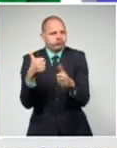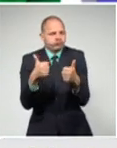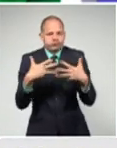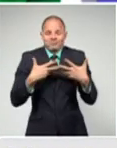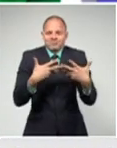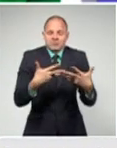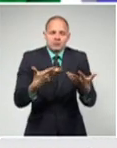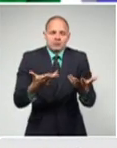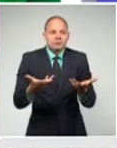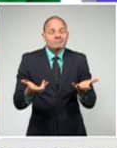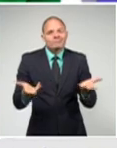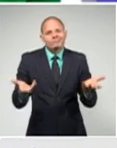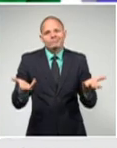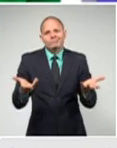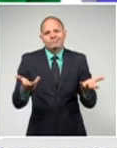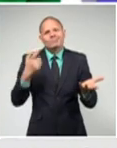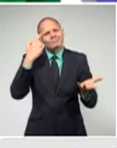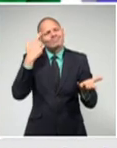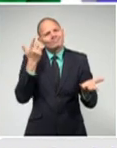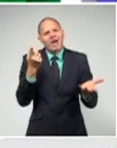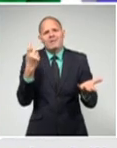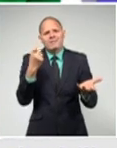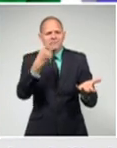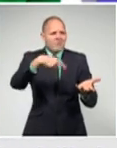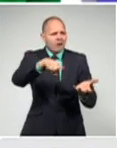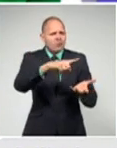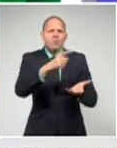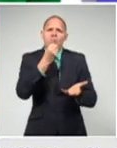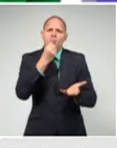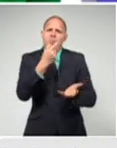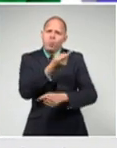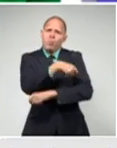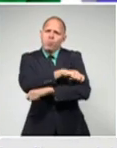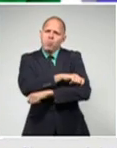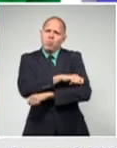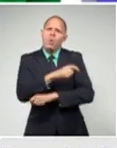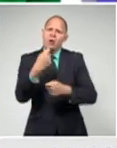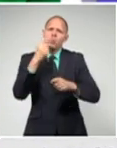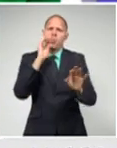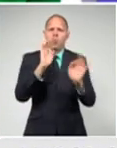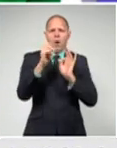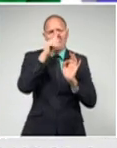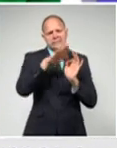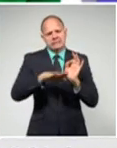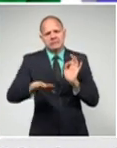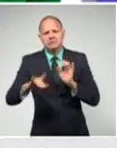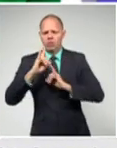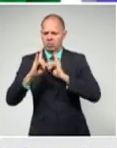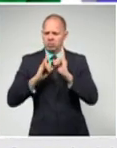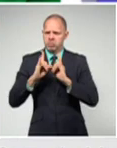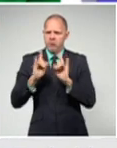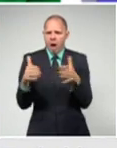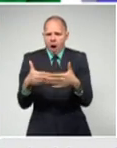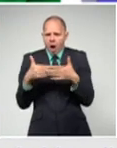considero que podemos aportar más con autorresponsabilidad en la protección de